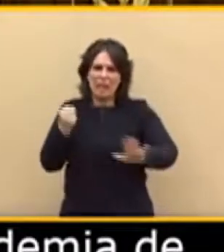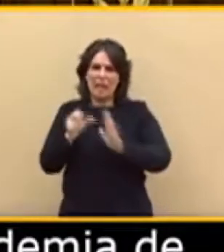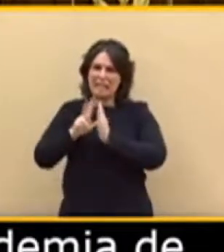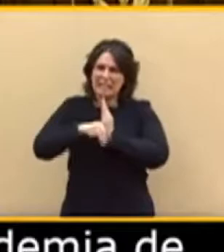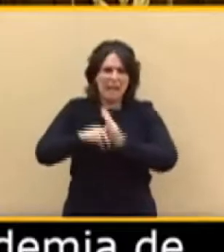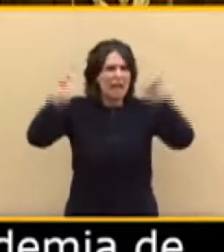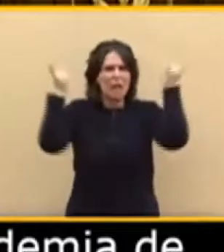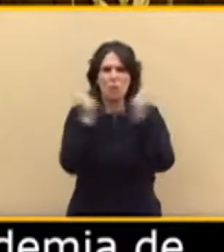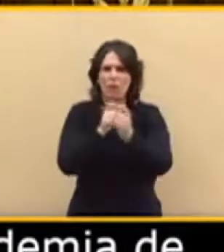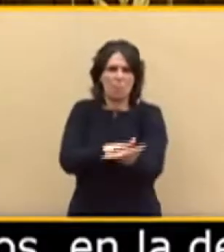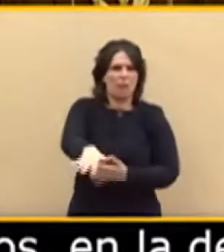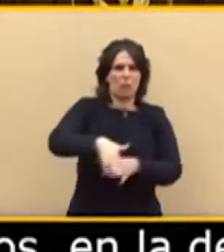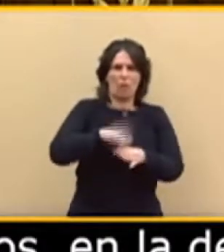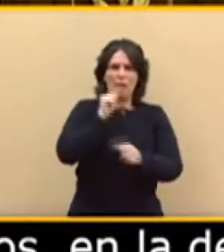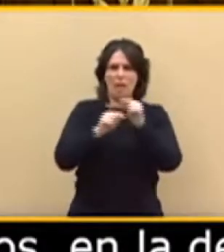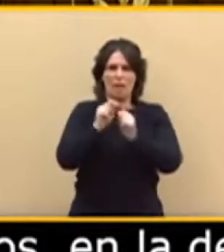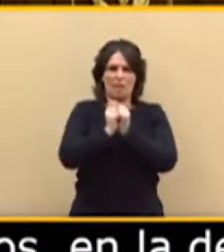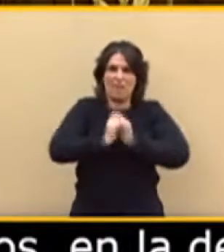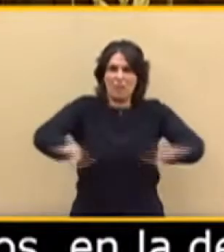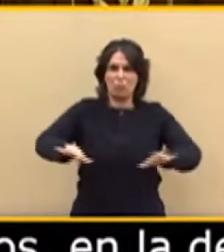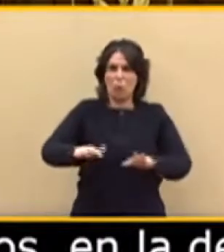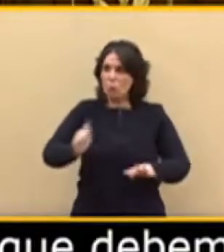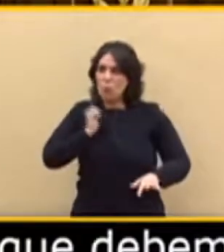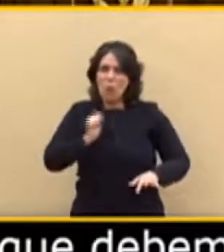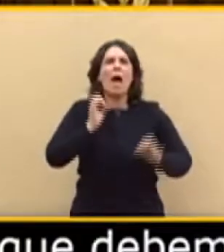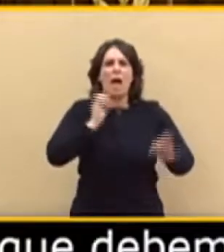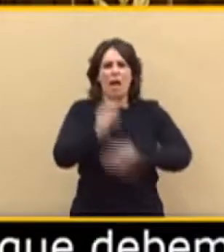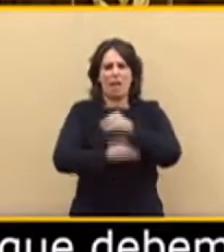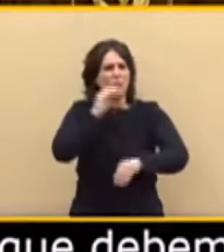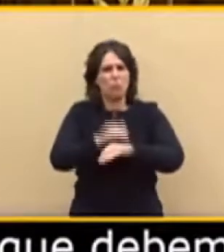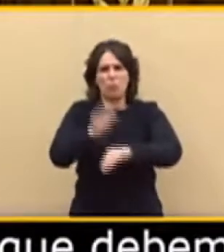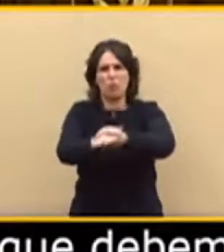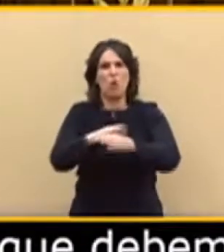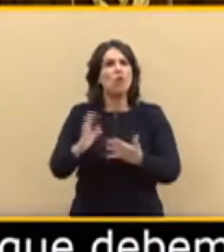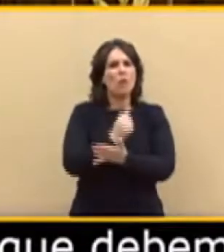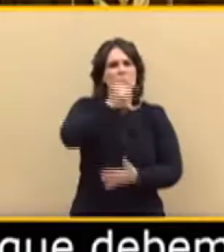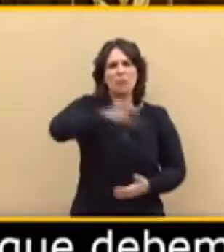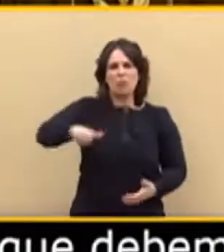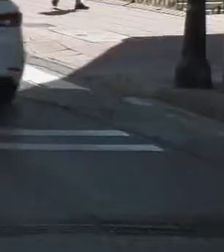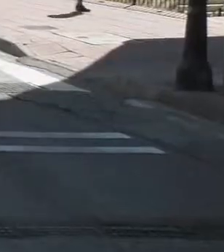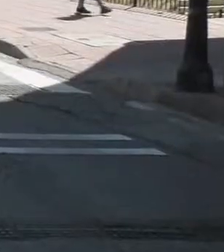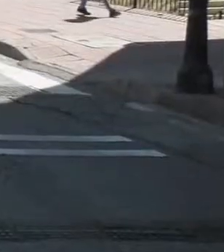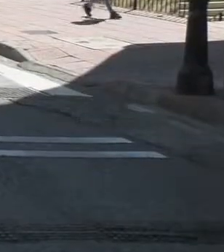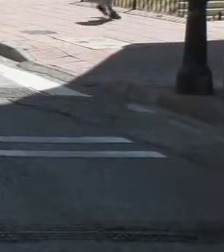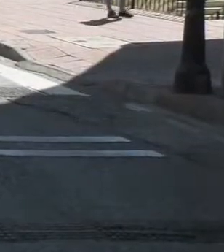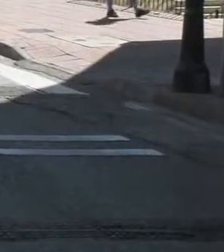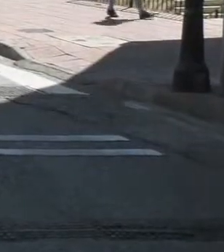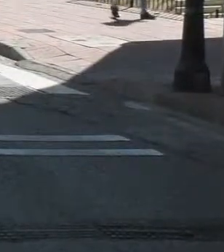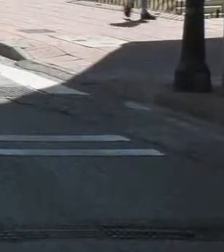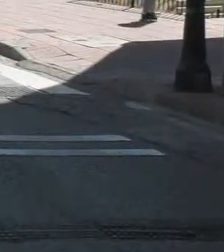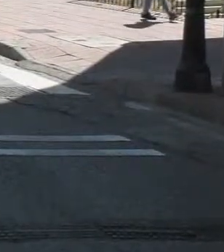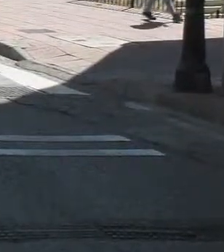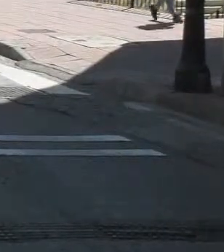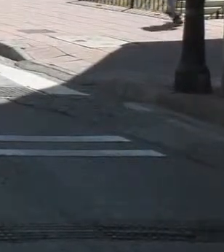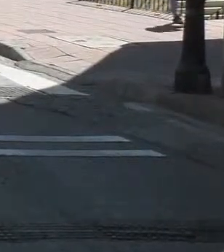a estar en situación de desempleo o en caso de ser empresario o profesional sufra una pérdida sustancial de ingresos o una caída sustancial de sus ventas.